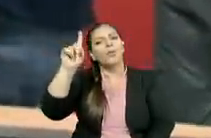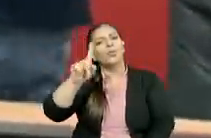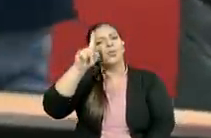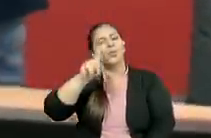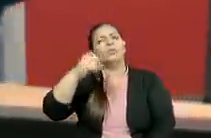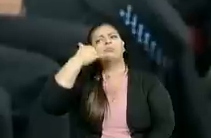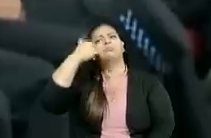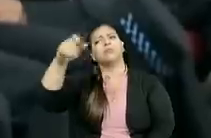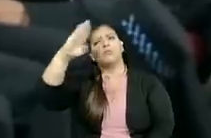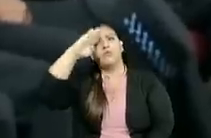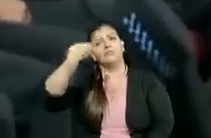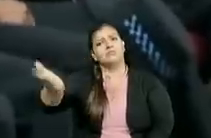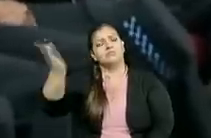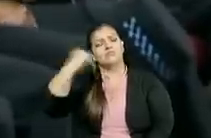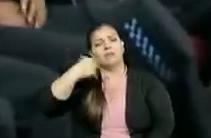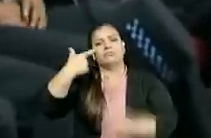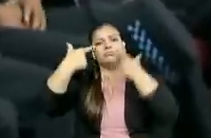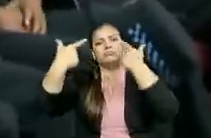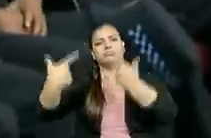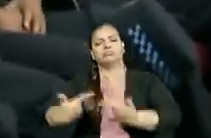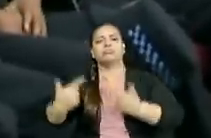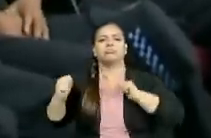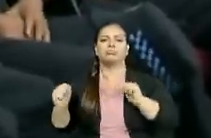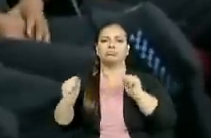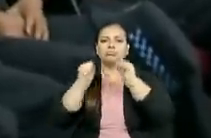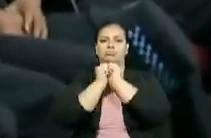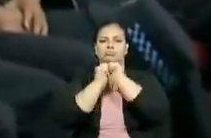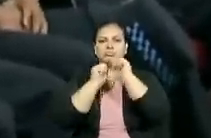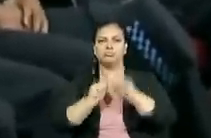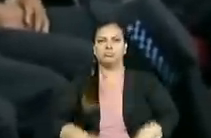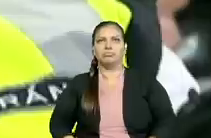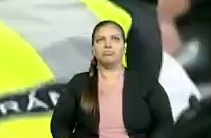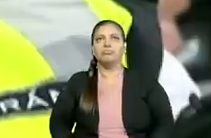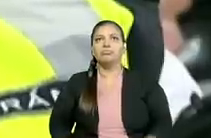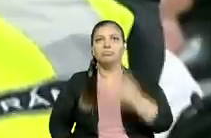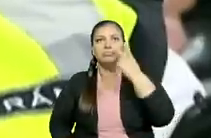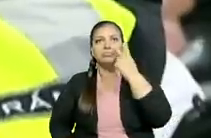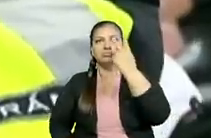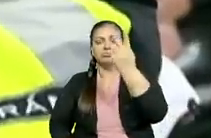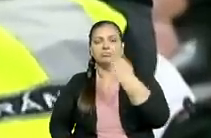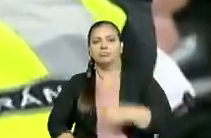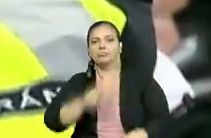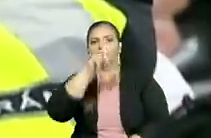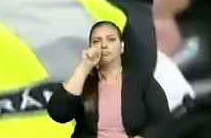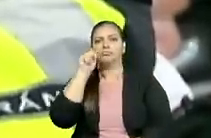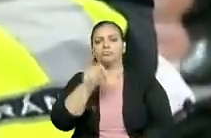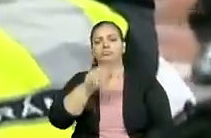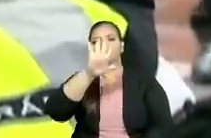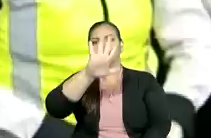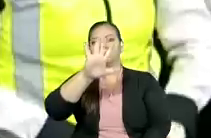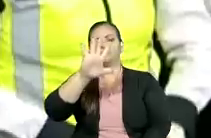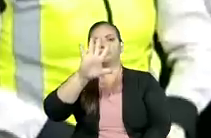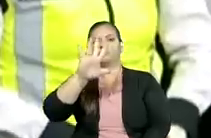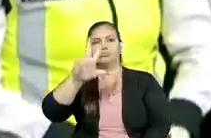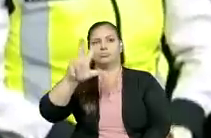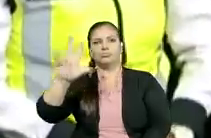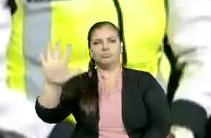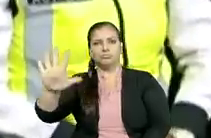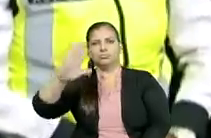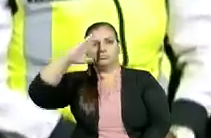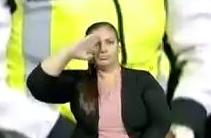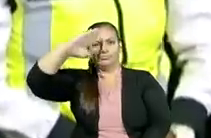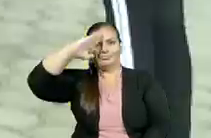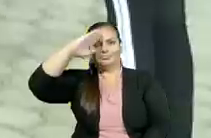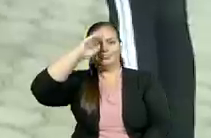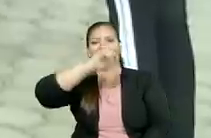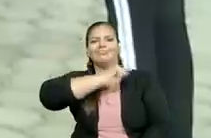911. Esto mientras que el municipio de Quito para este operativo dispuso 4.588 funcionarios, de los cuales 1.535 son